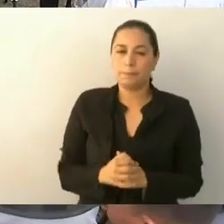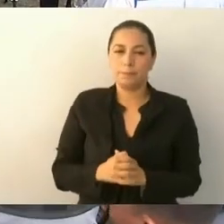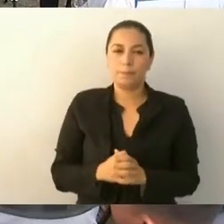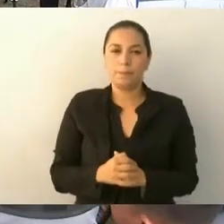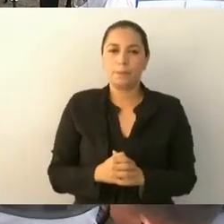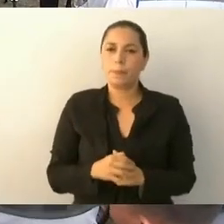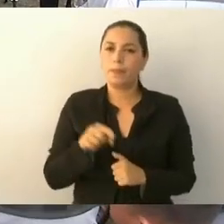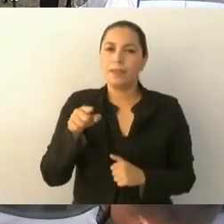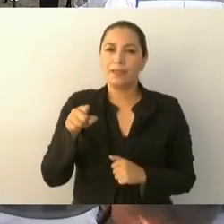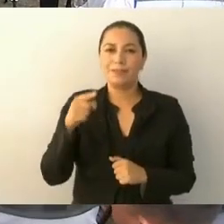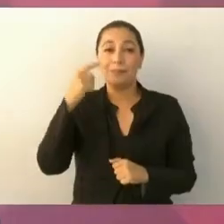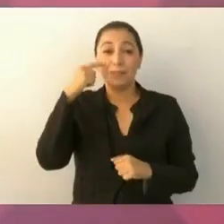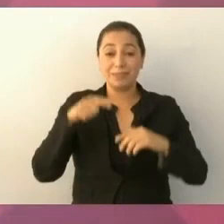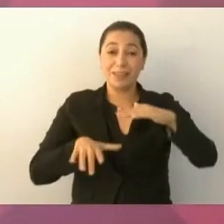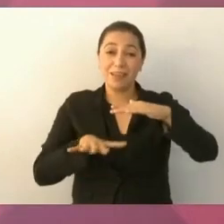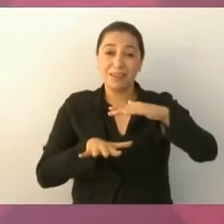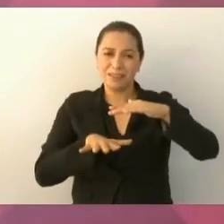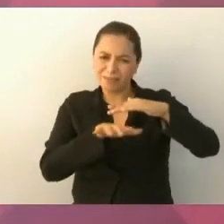arriba los de abajo,